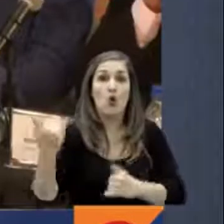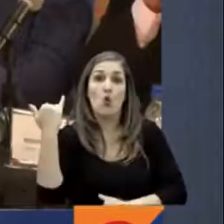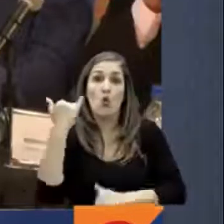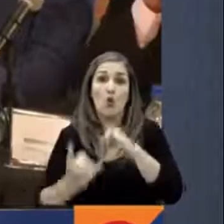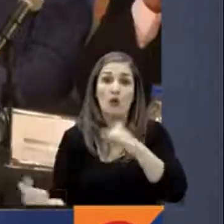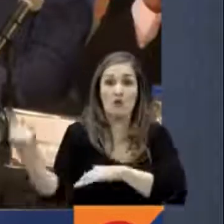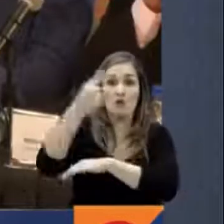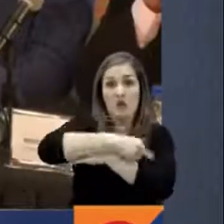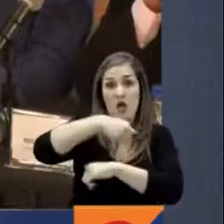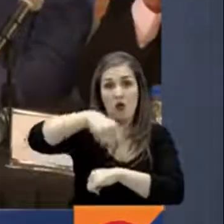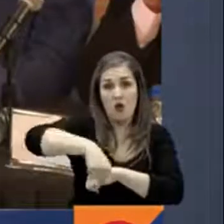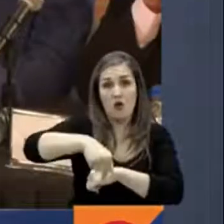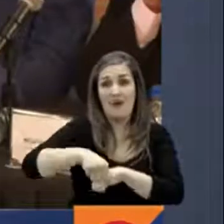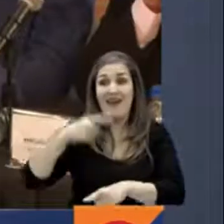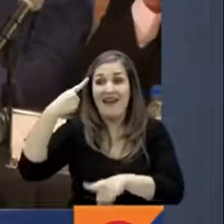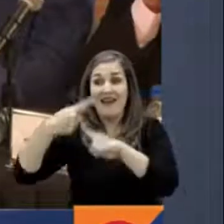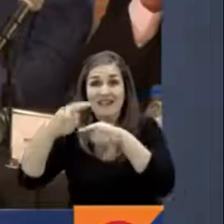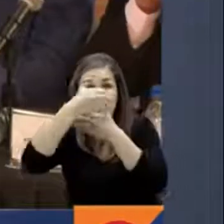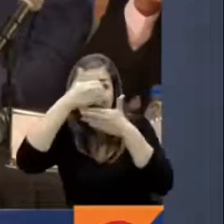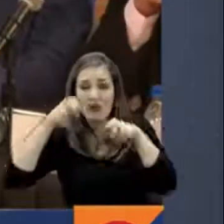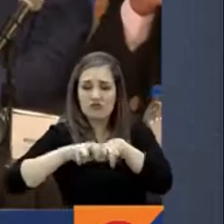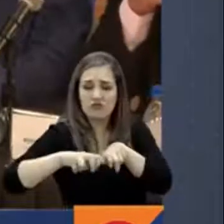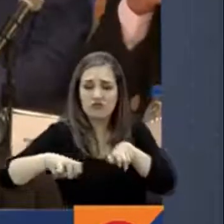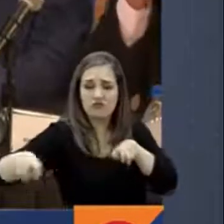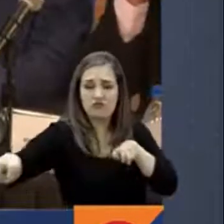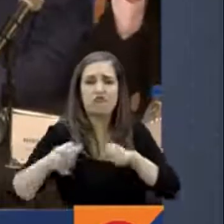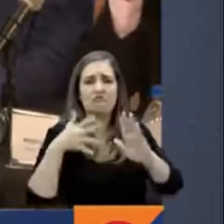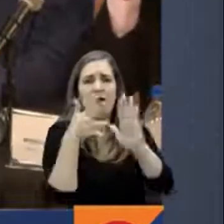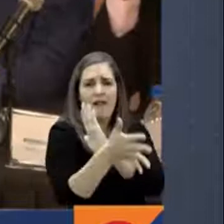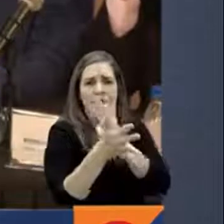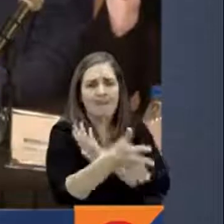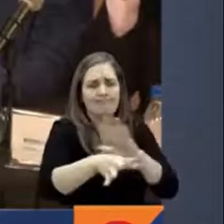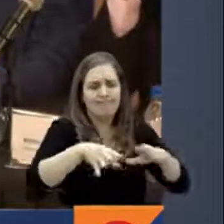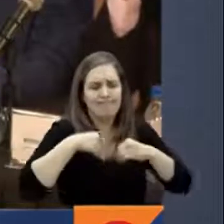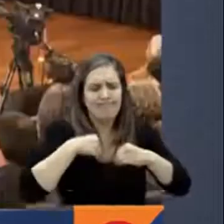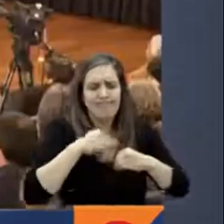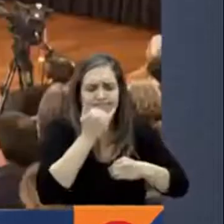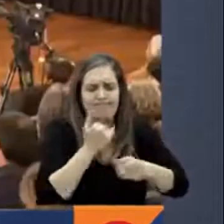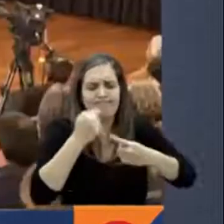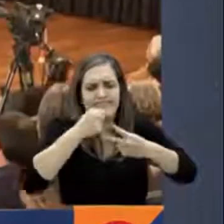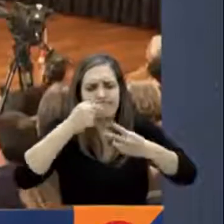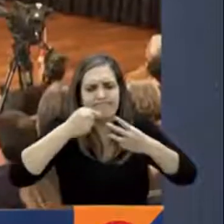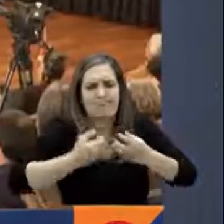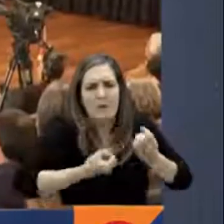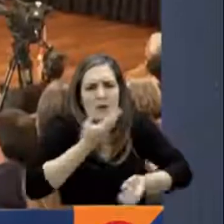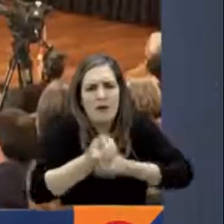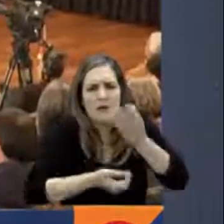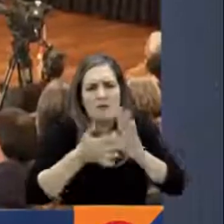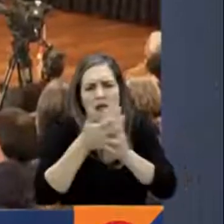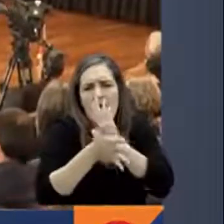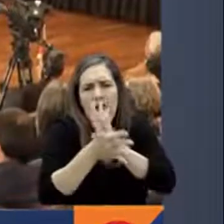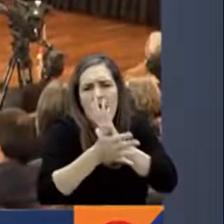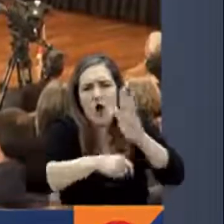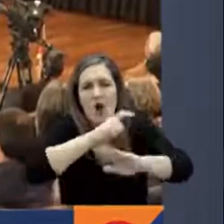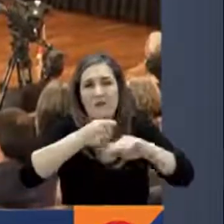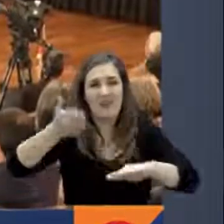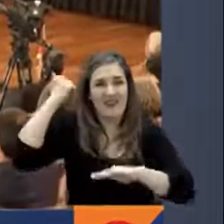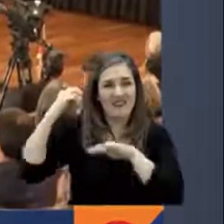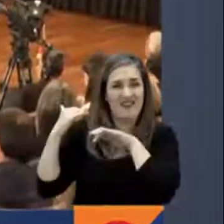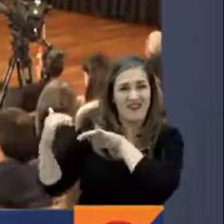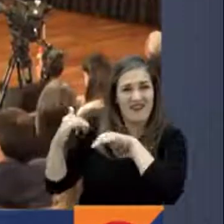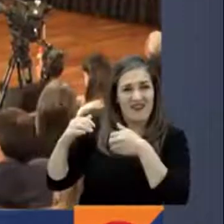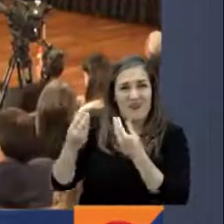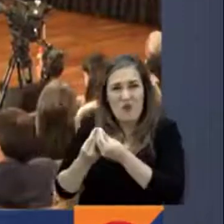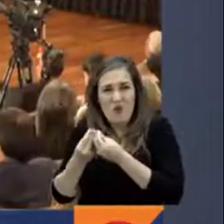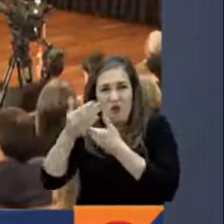donde miembros del antiguo secretariado de las FARC pues están reconociendo muchos de los delitos que cometieron durante la época del conflicto. Precisamente